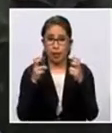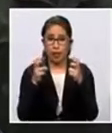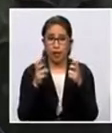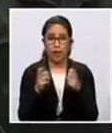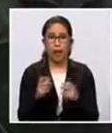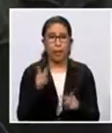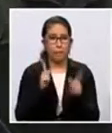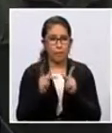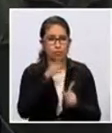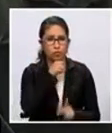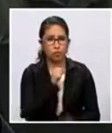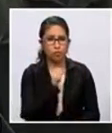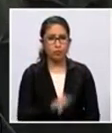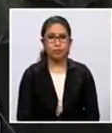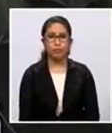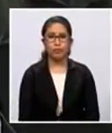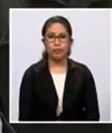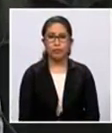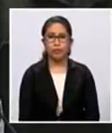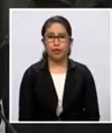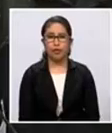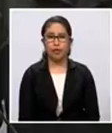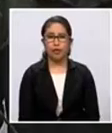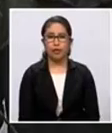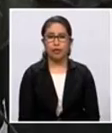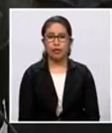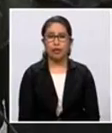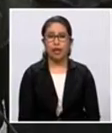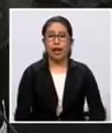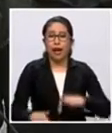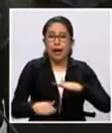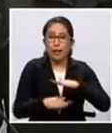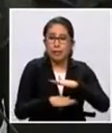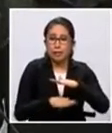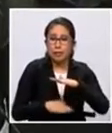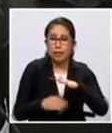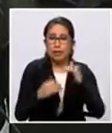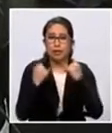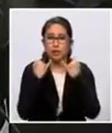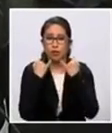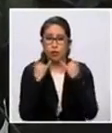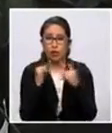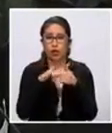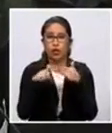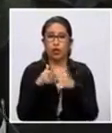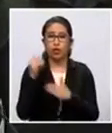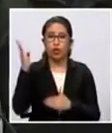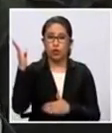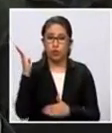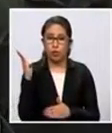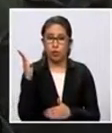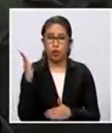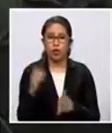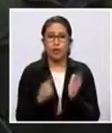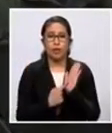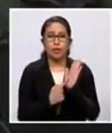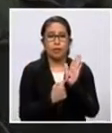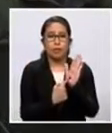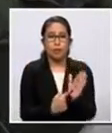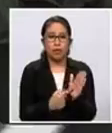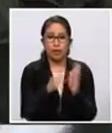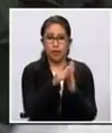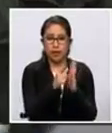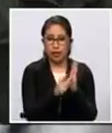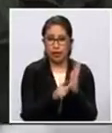benemérito. Con esto, las bases de datos de todos los bonos los estamos cruzando directamente